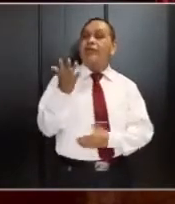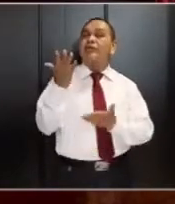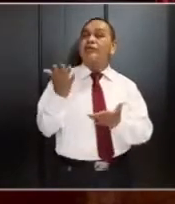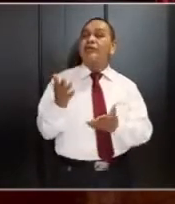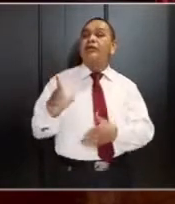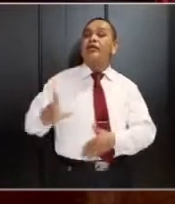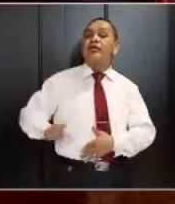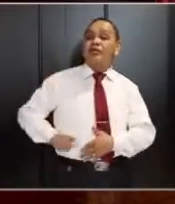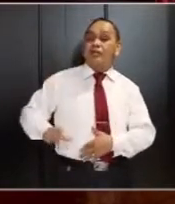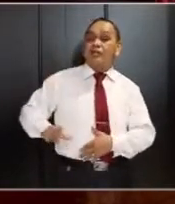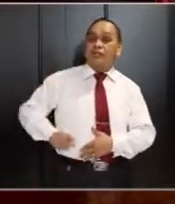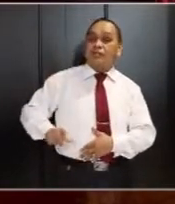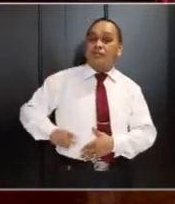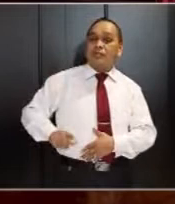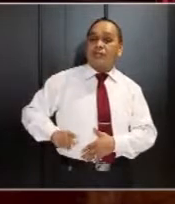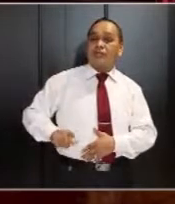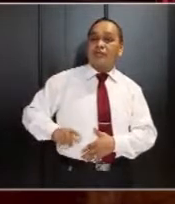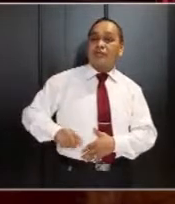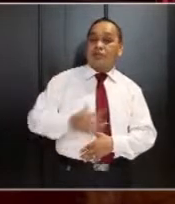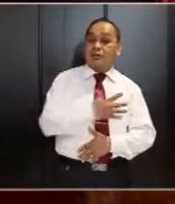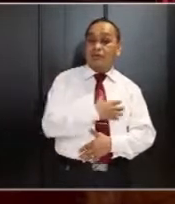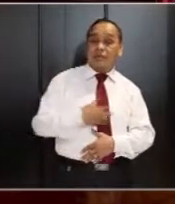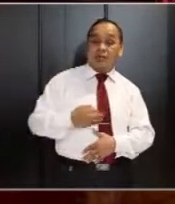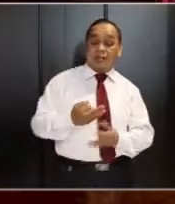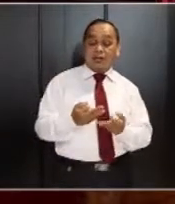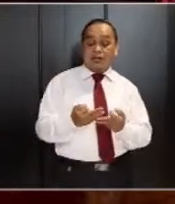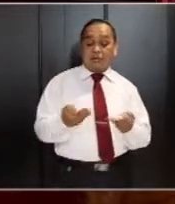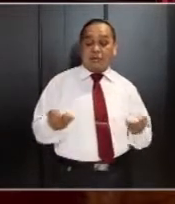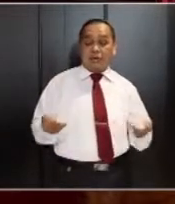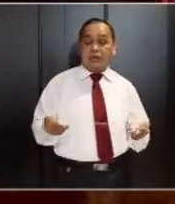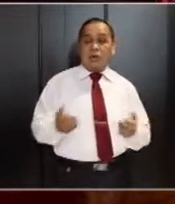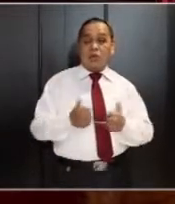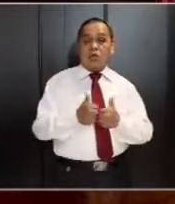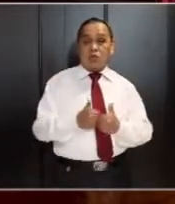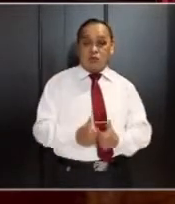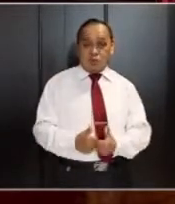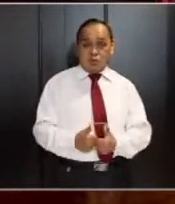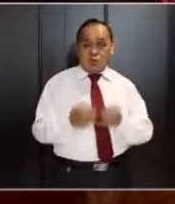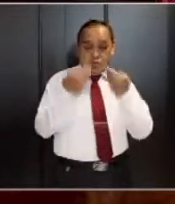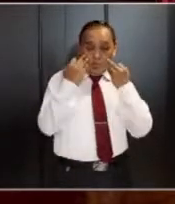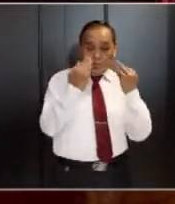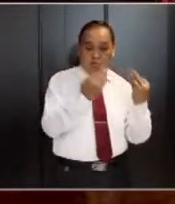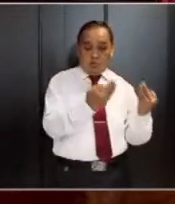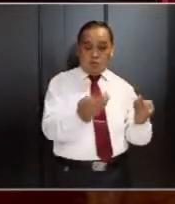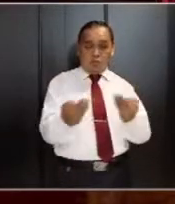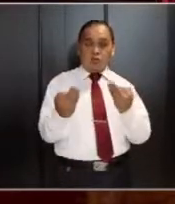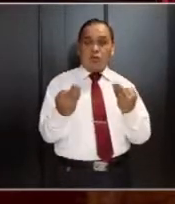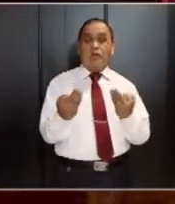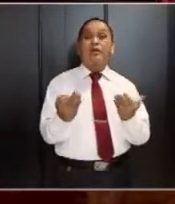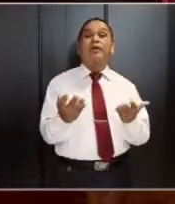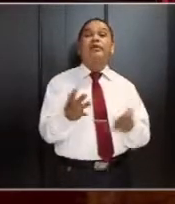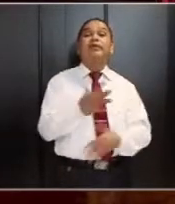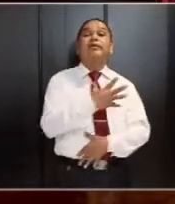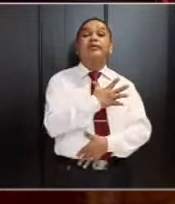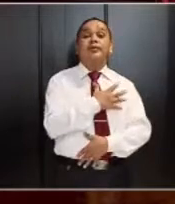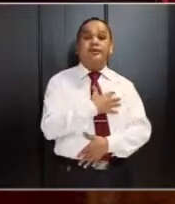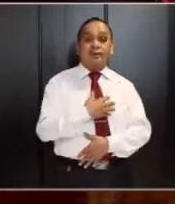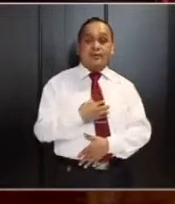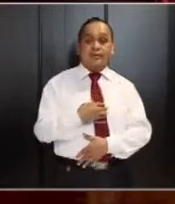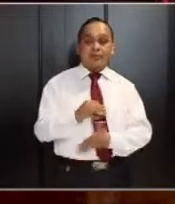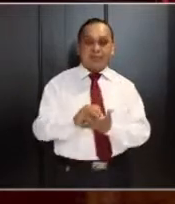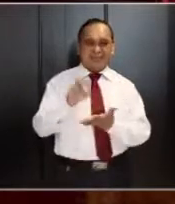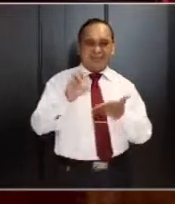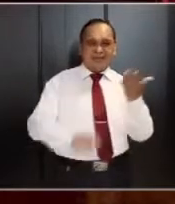de un gobernador en una tierra donde, lo hemos visto en México, los hijos de Andrés